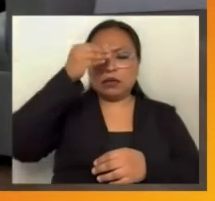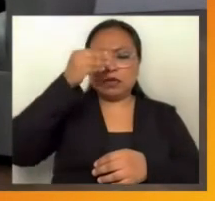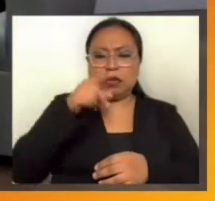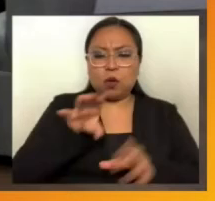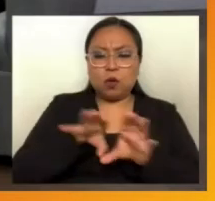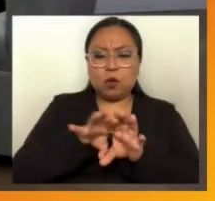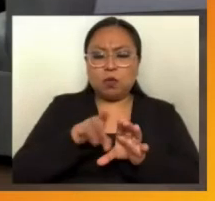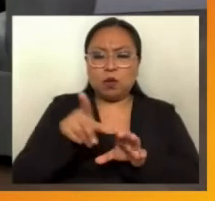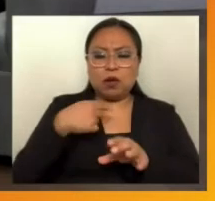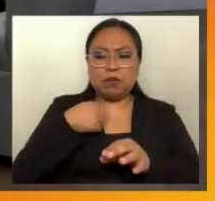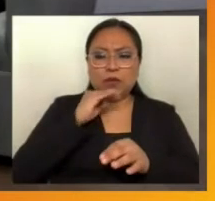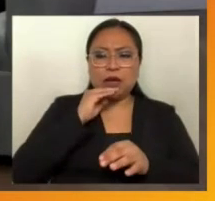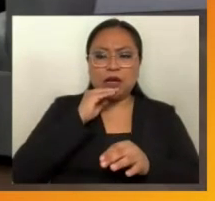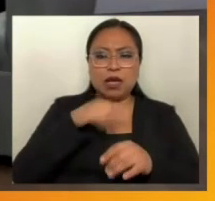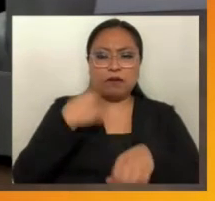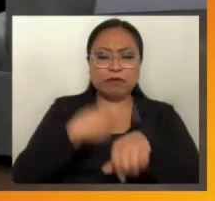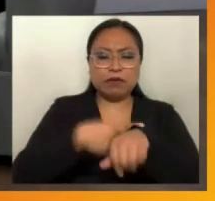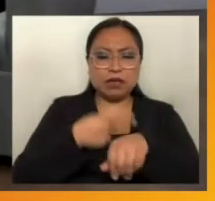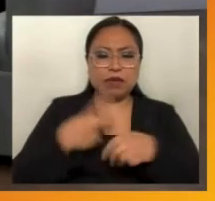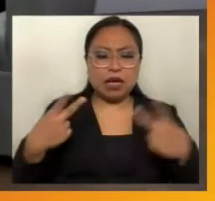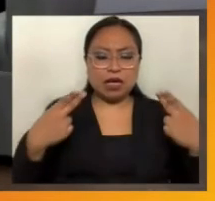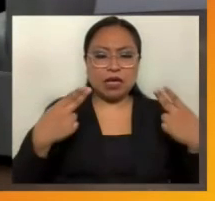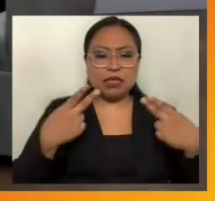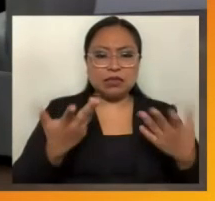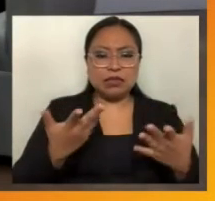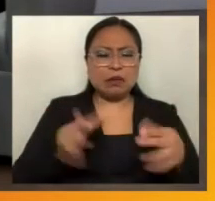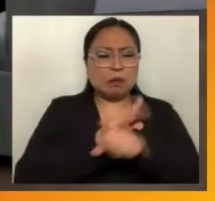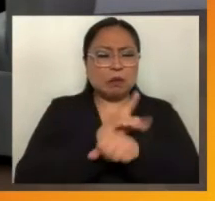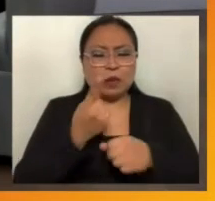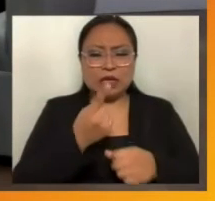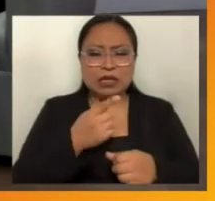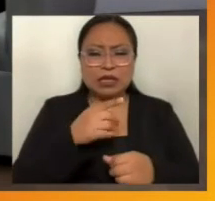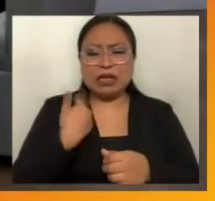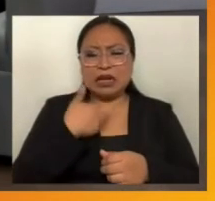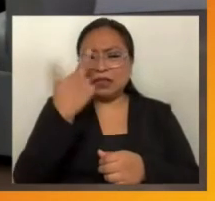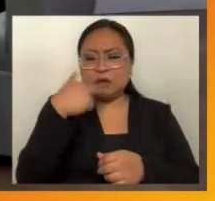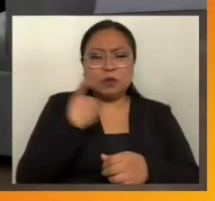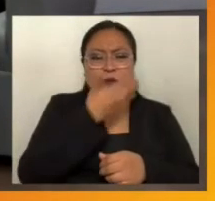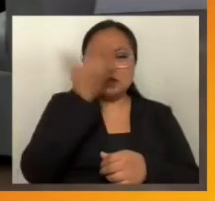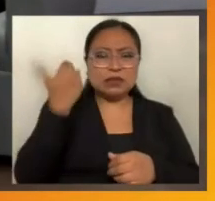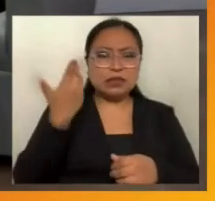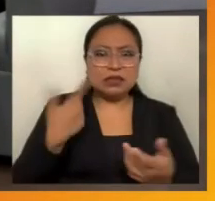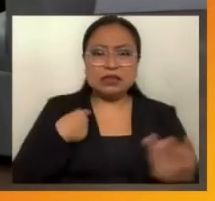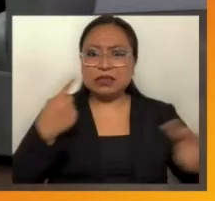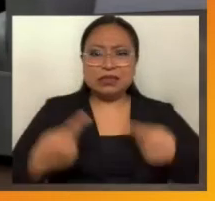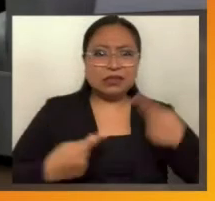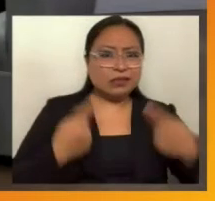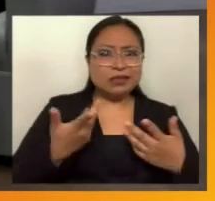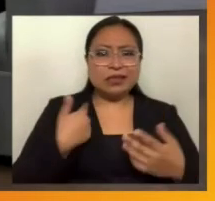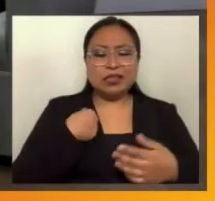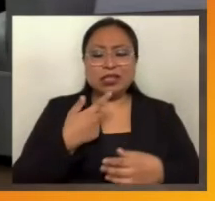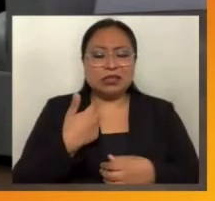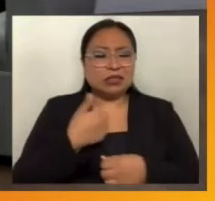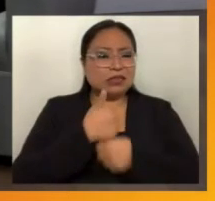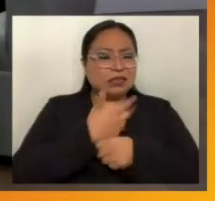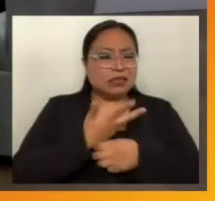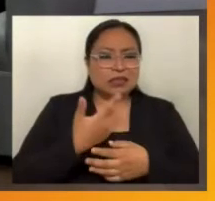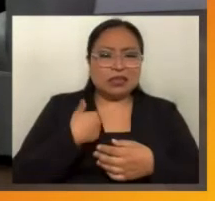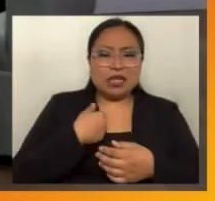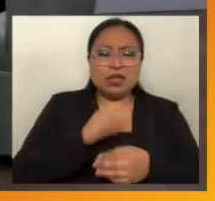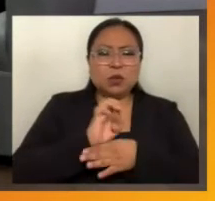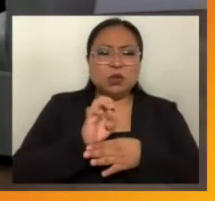cuenta que sí, que a ti te tocó, no sabes por qué, sí podrás averiguar algún día para qué, pero siempre hay que